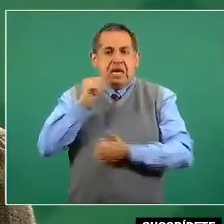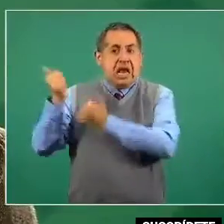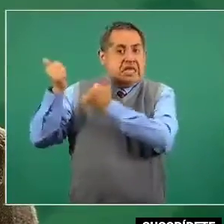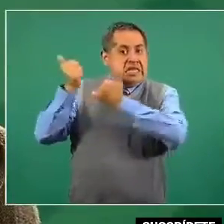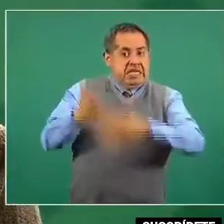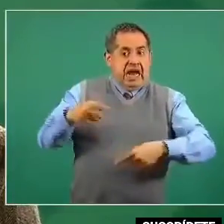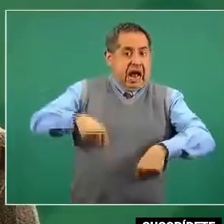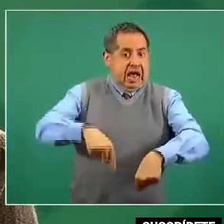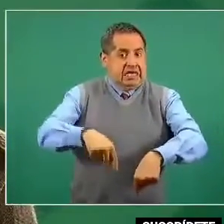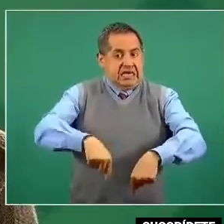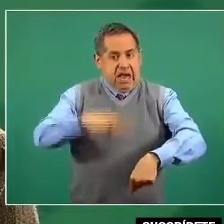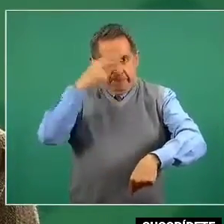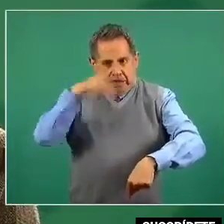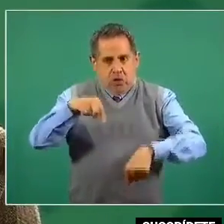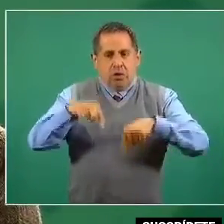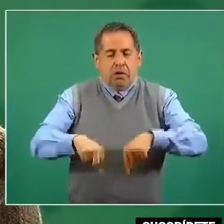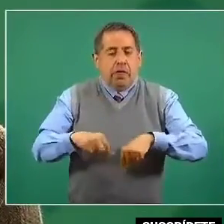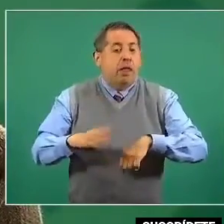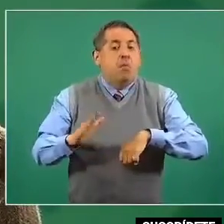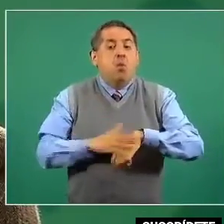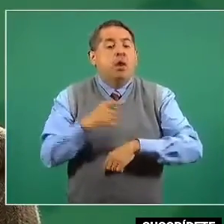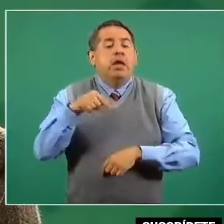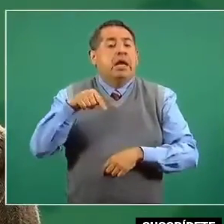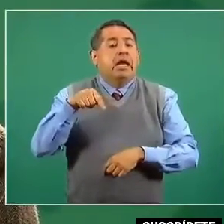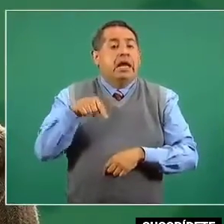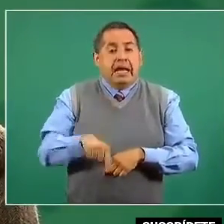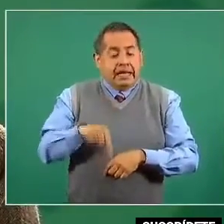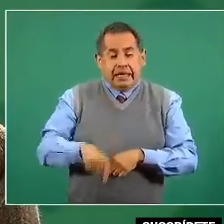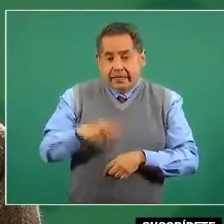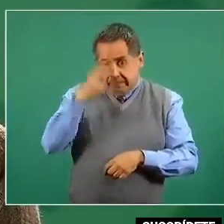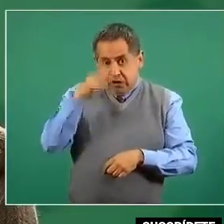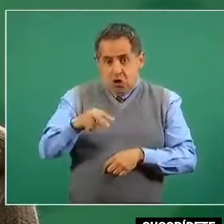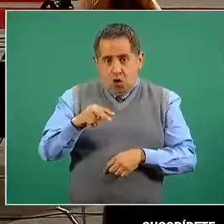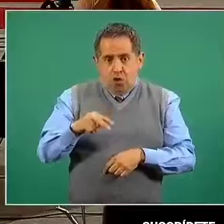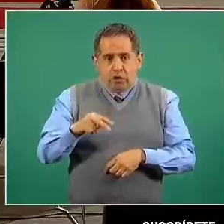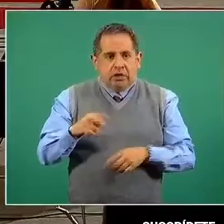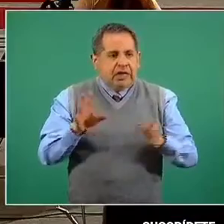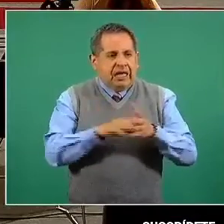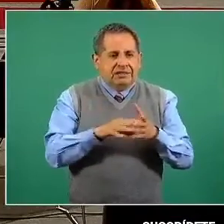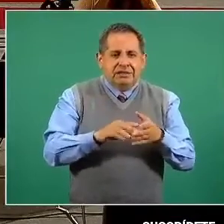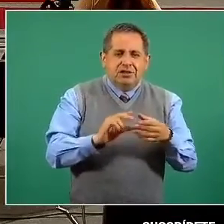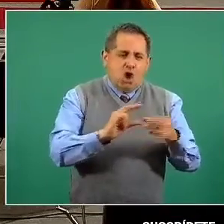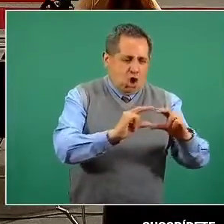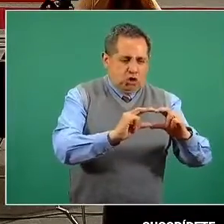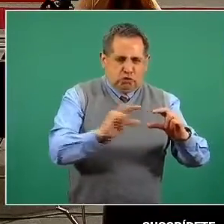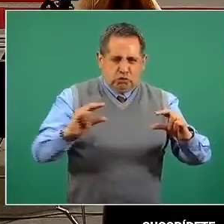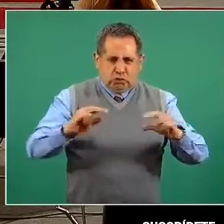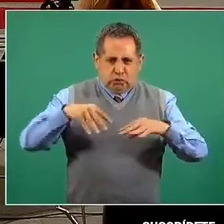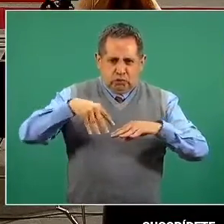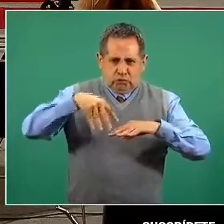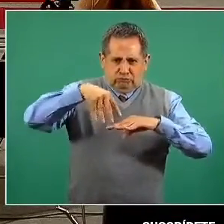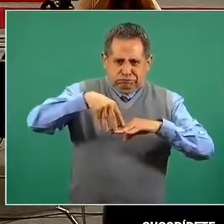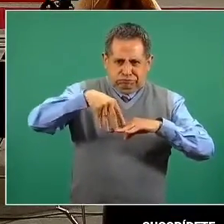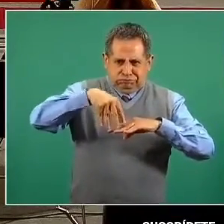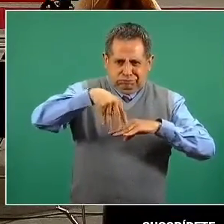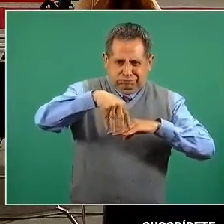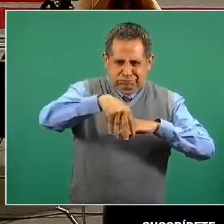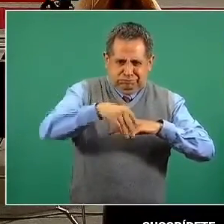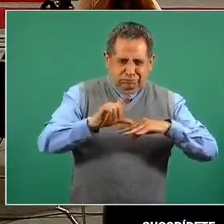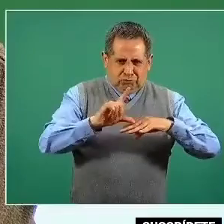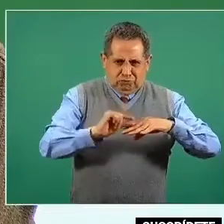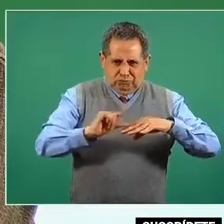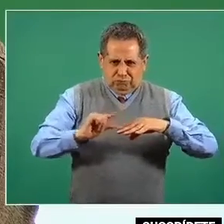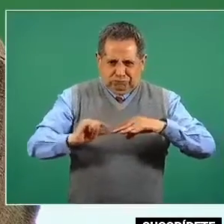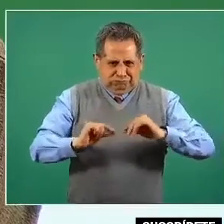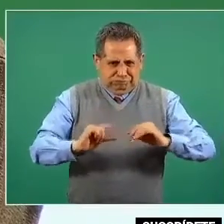a México, porque va a ser llenado y terminado en Leomont. Leomont